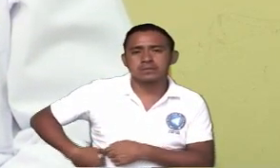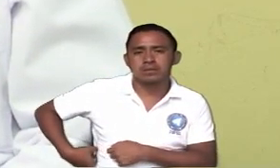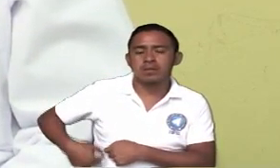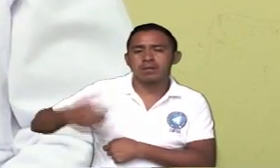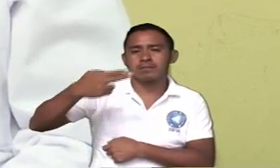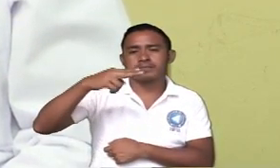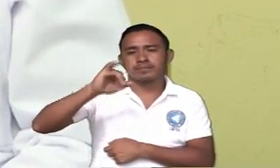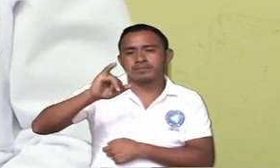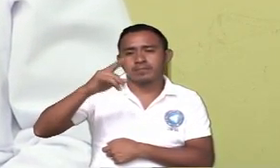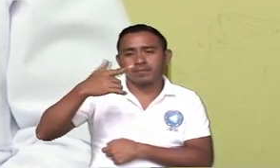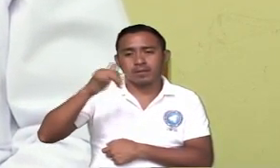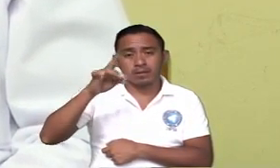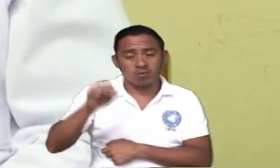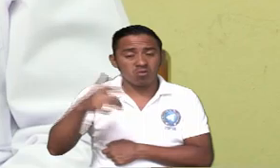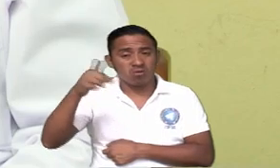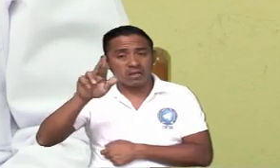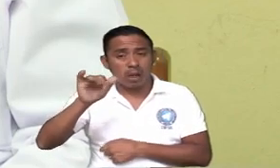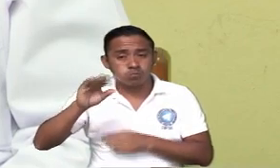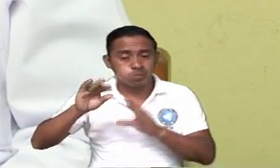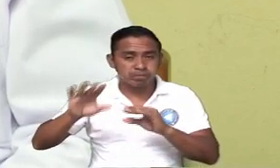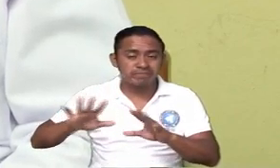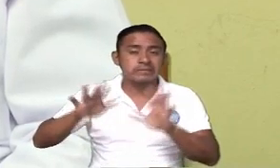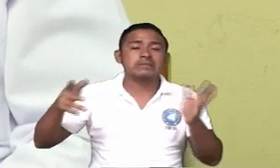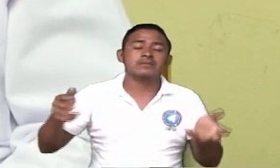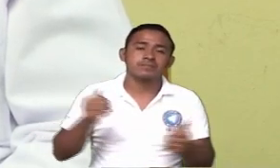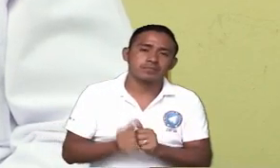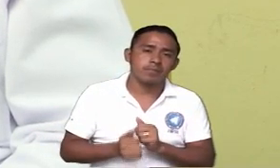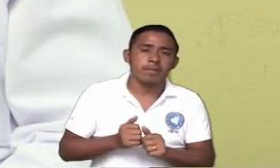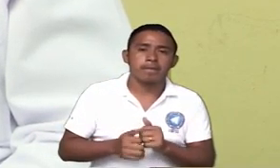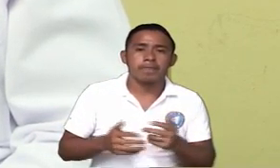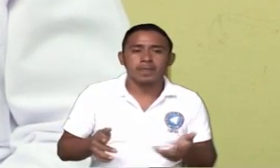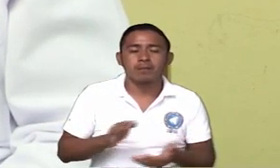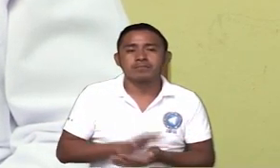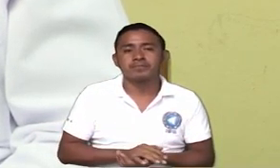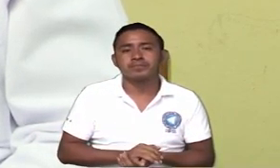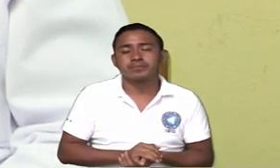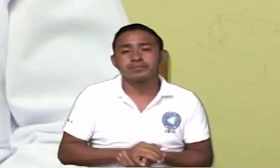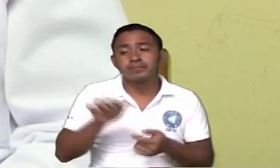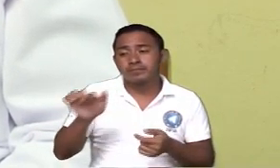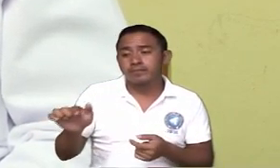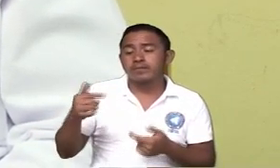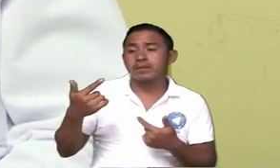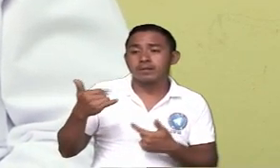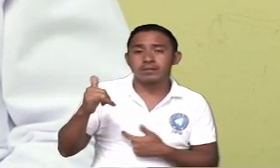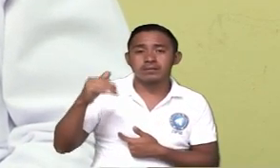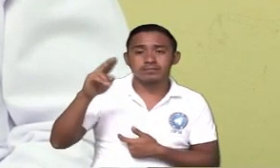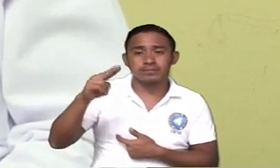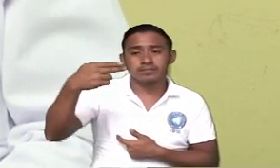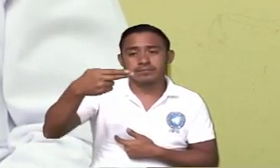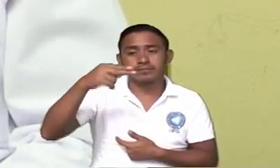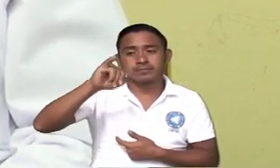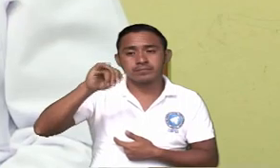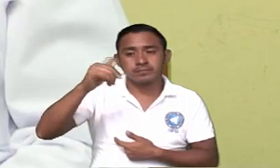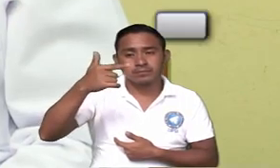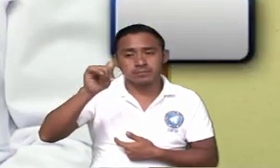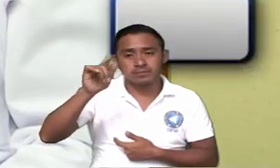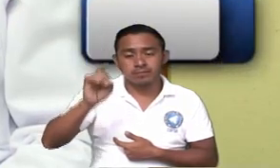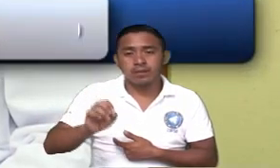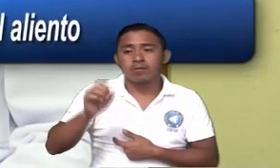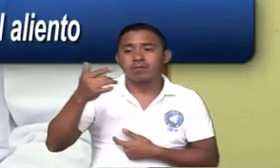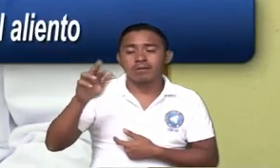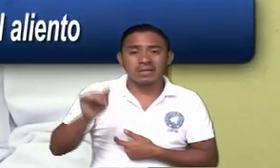graso, entonces vamos a tener, por ejemplo, el tratamiento del hígado graso principalmente es el bajar de